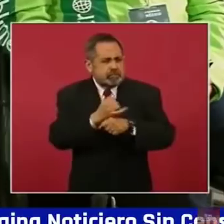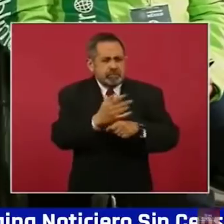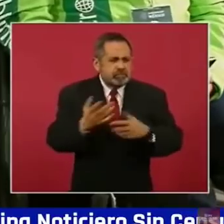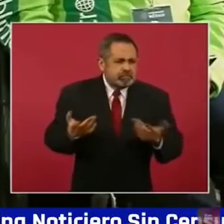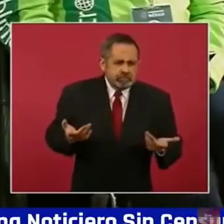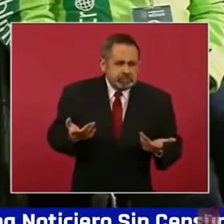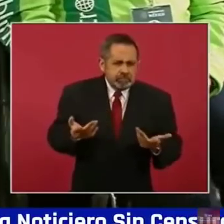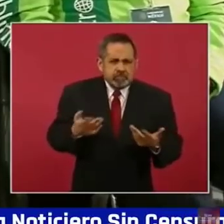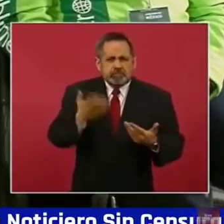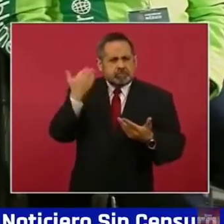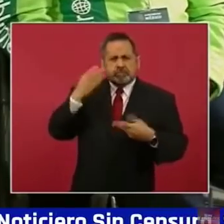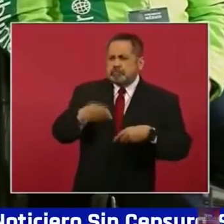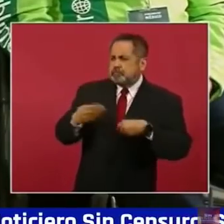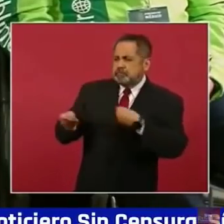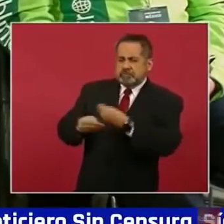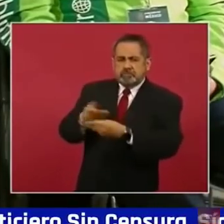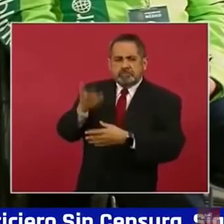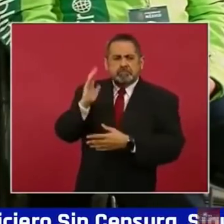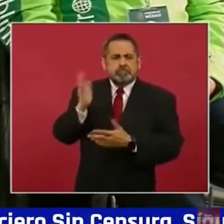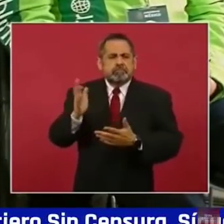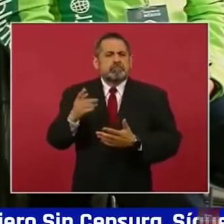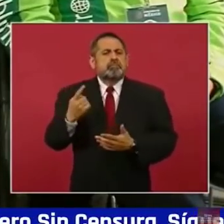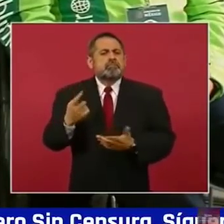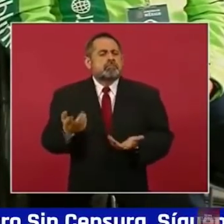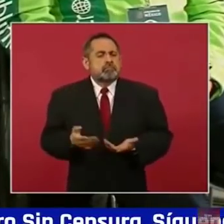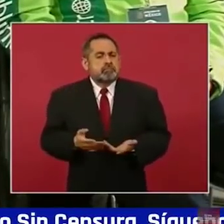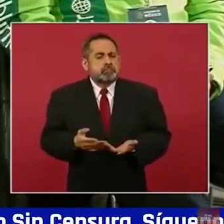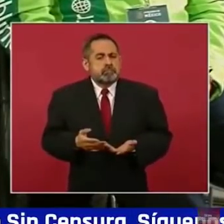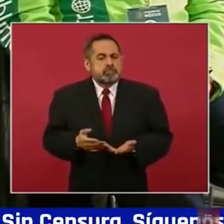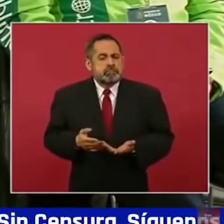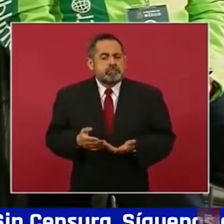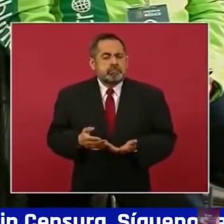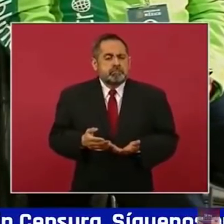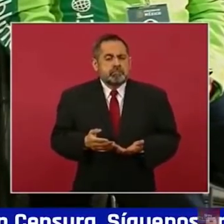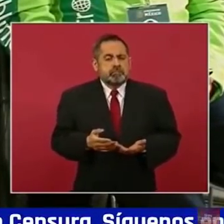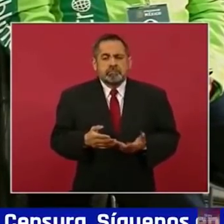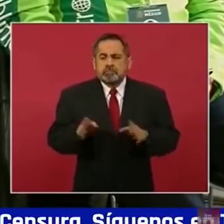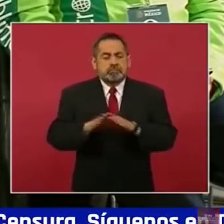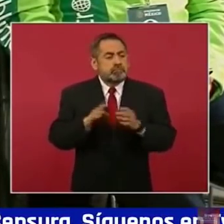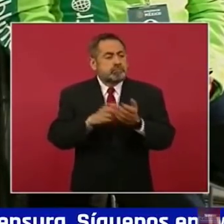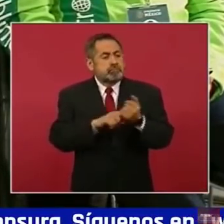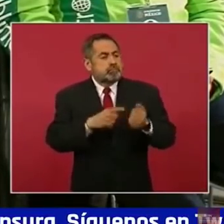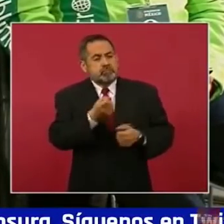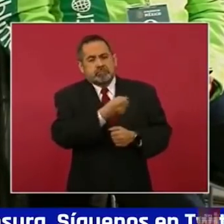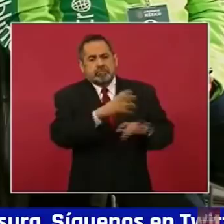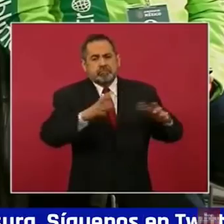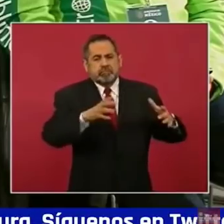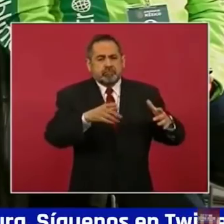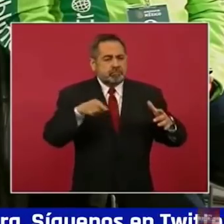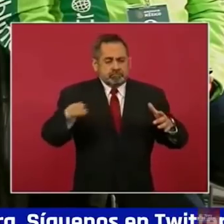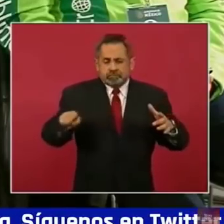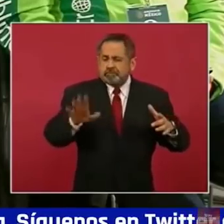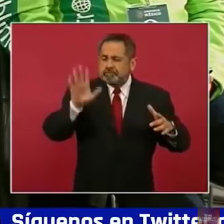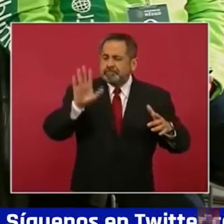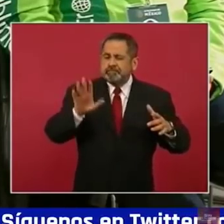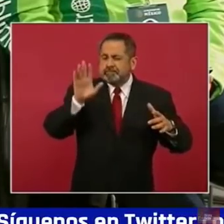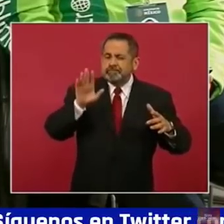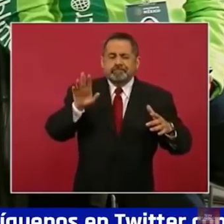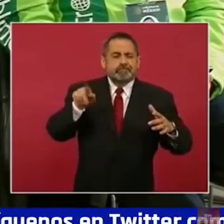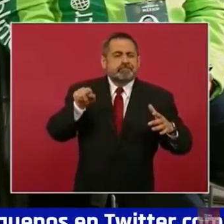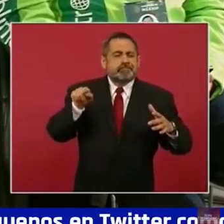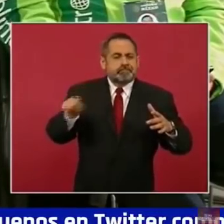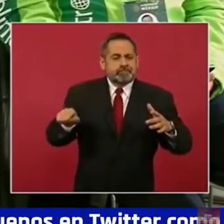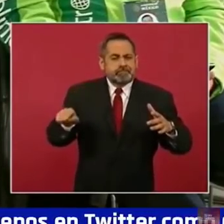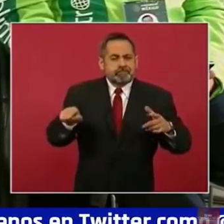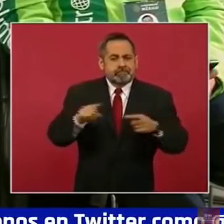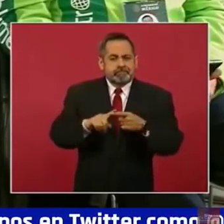ha proporcionado, y esto pues ha sido interpretado por algunos como un enfrentamiento que hay entre el